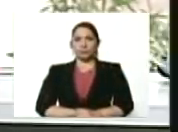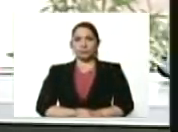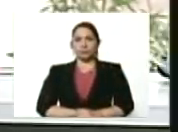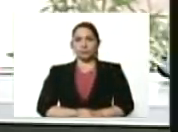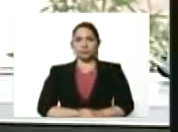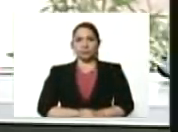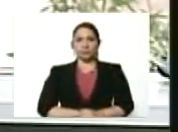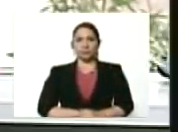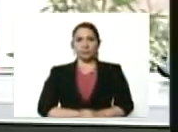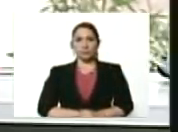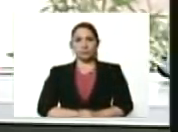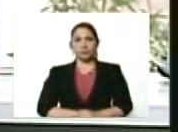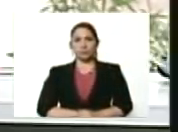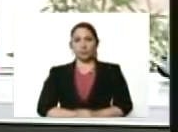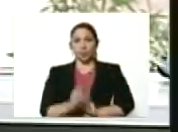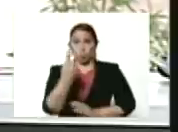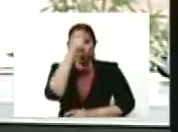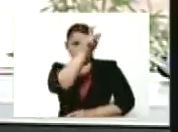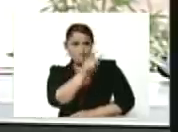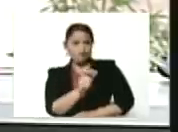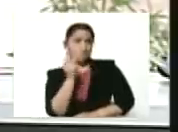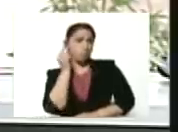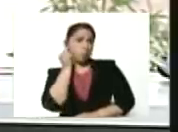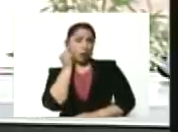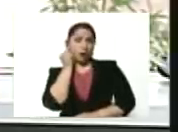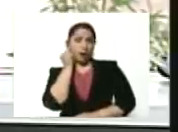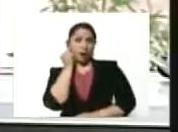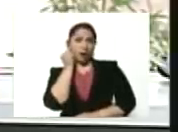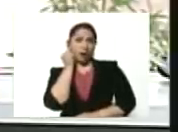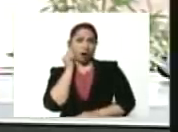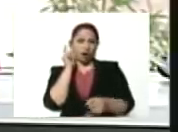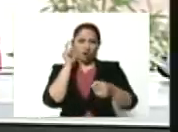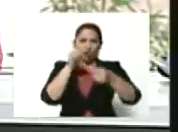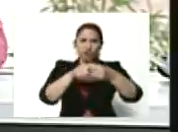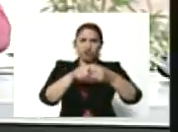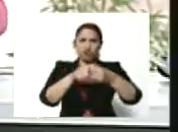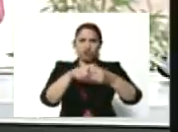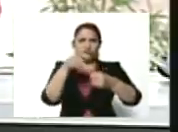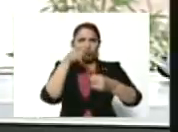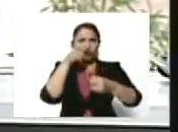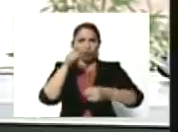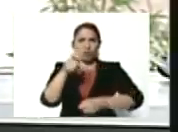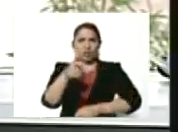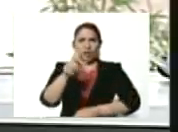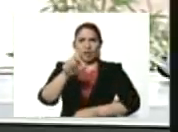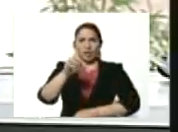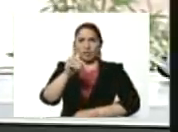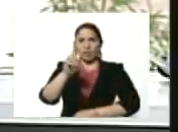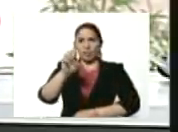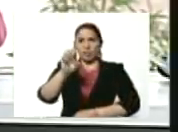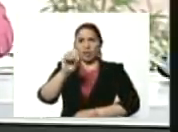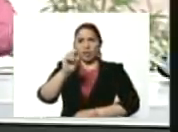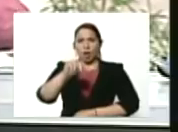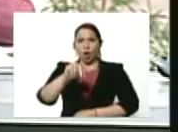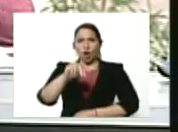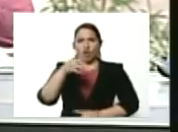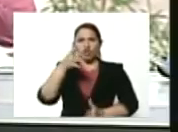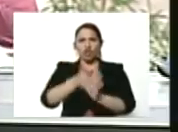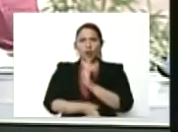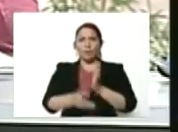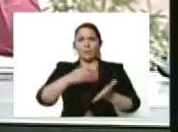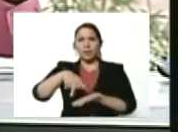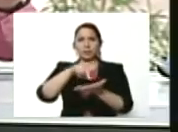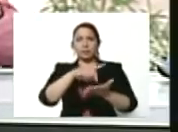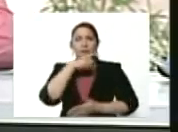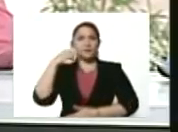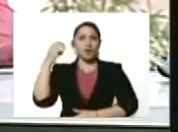develación por parte de una de las mujeres involucradas en Gedeón, de la participación de Iván Duque, de